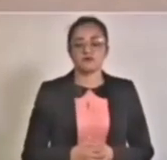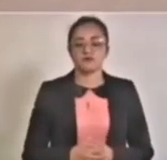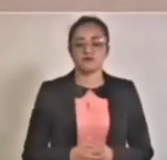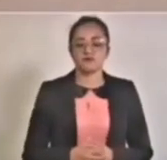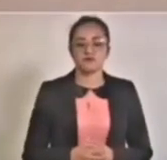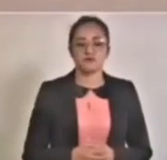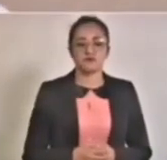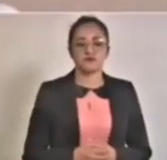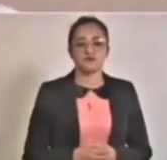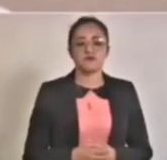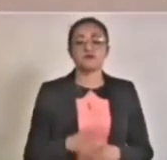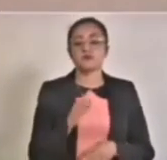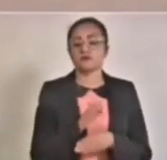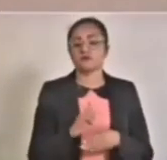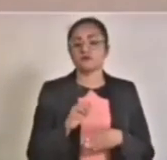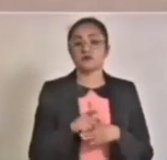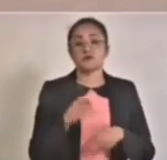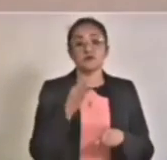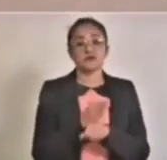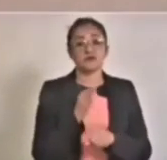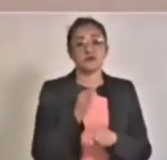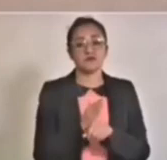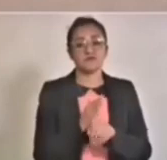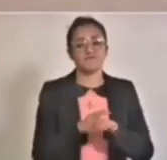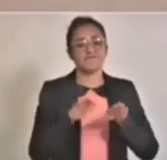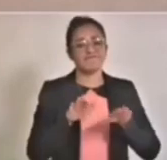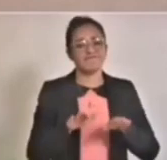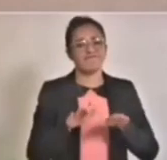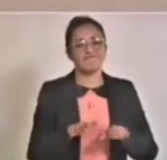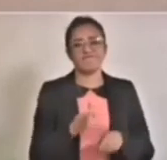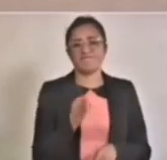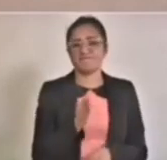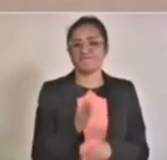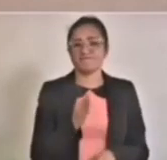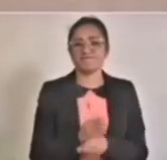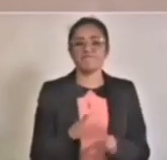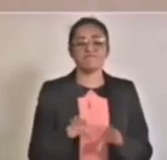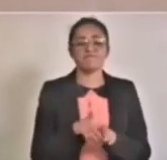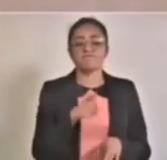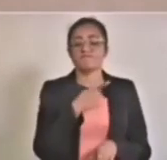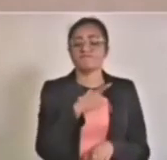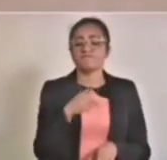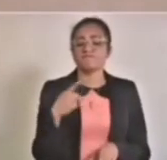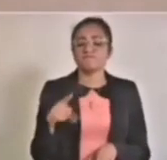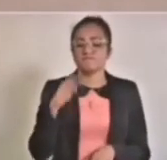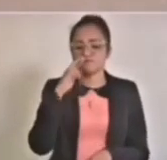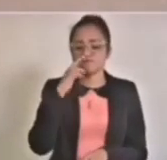Entonces hay que mantener una rigidez en los asuntos de disciplina